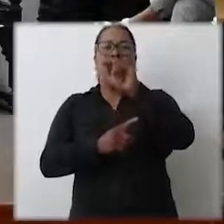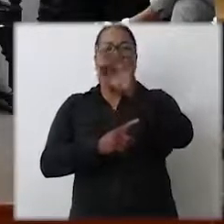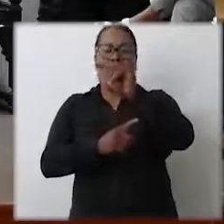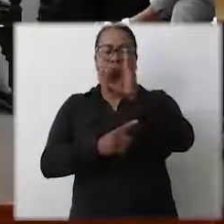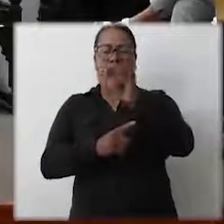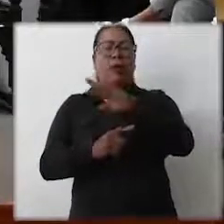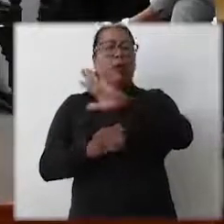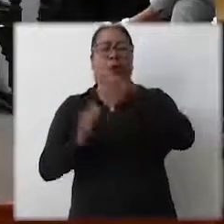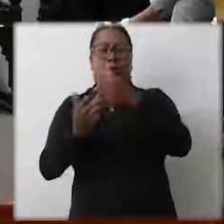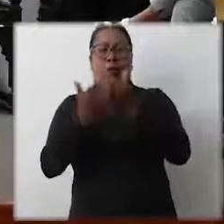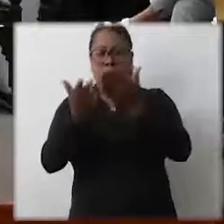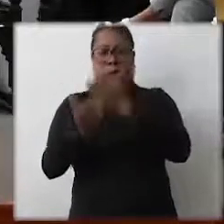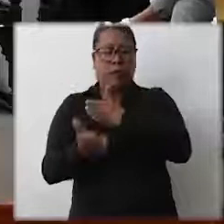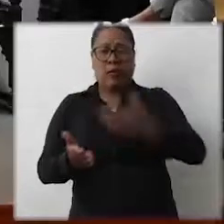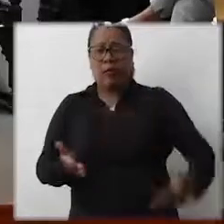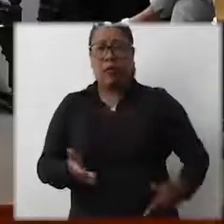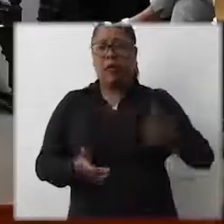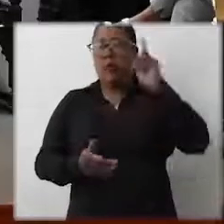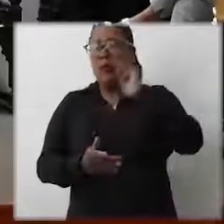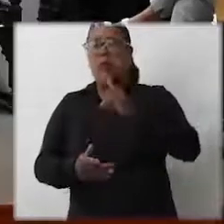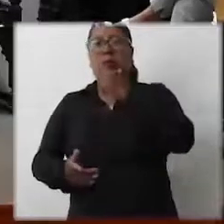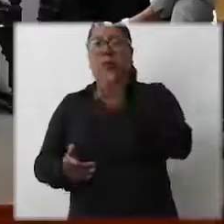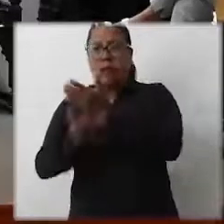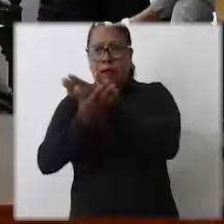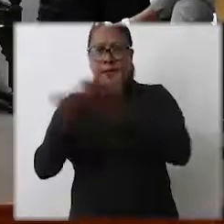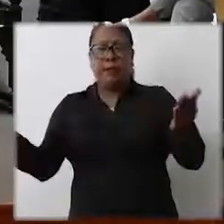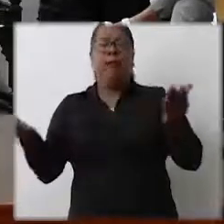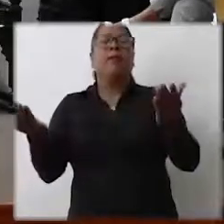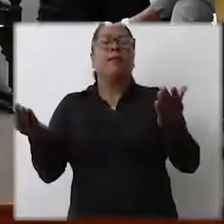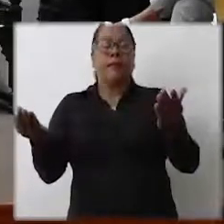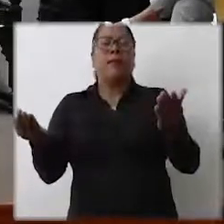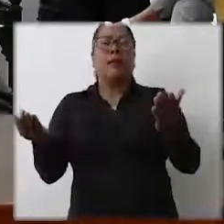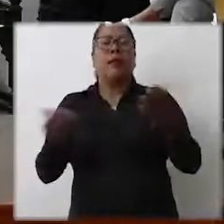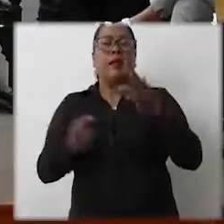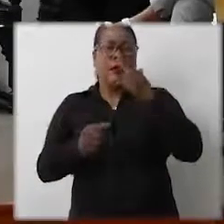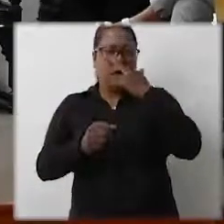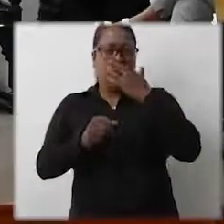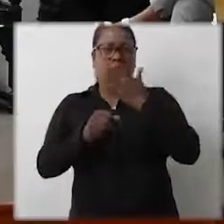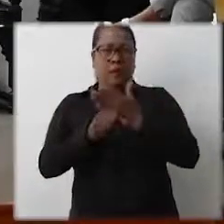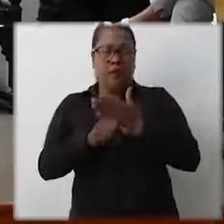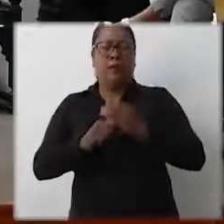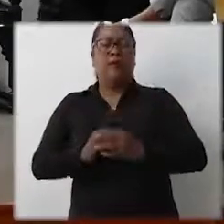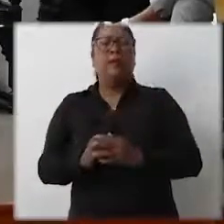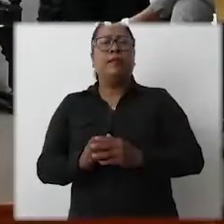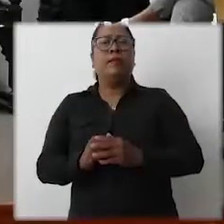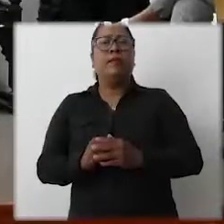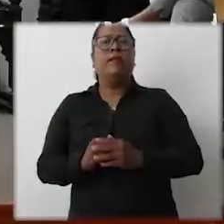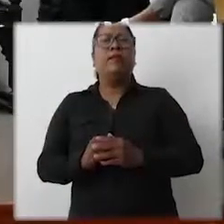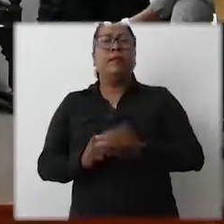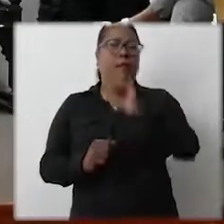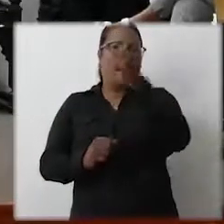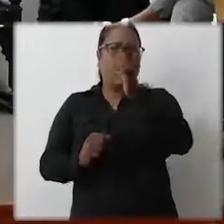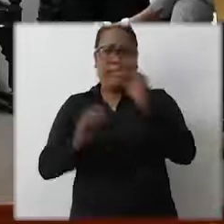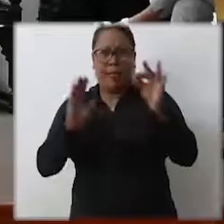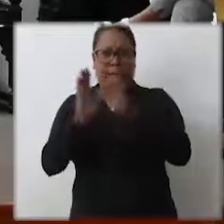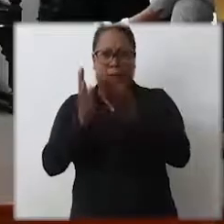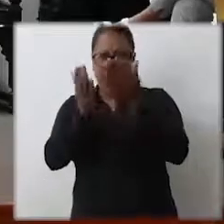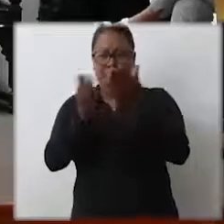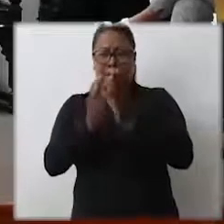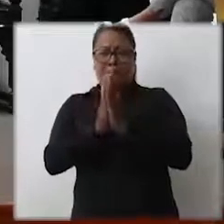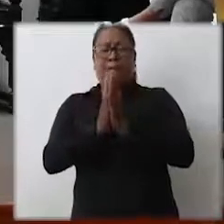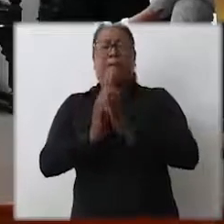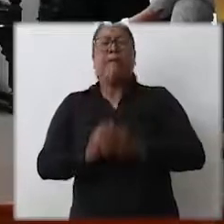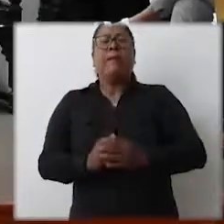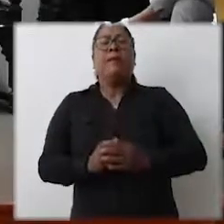asuntos en cartera. Primero, como primer asunto en cartera se tiene el análisis, discusión y en su caso aprobación del punto